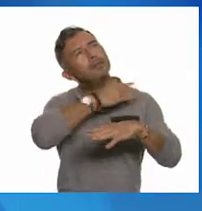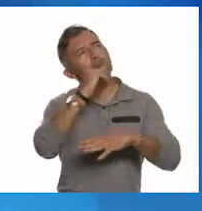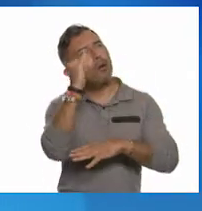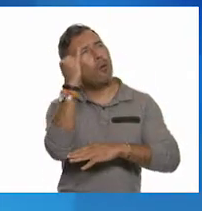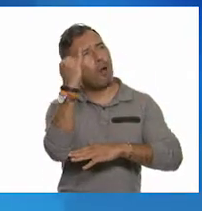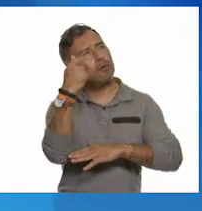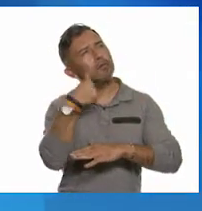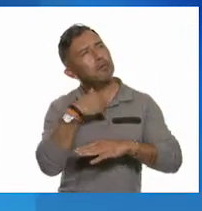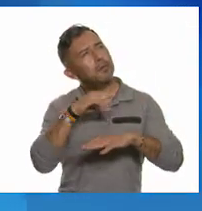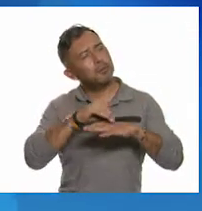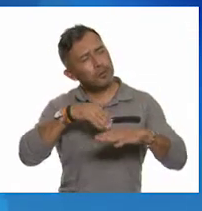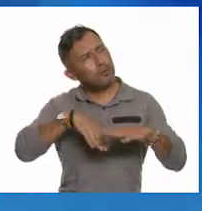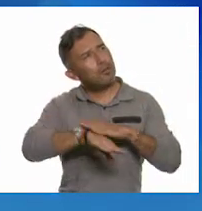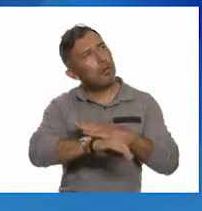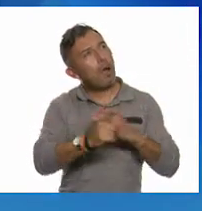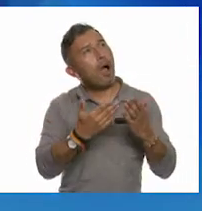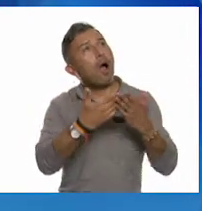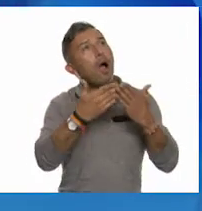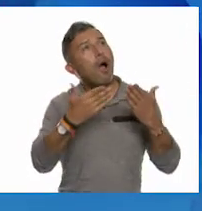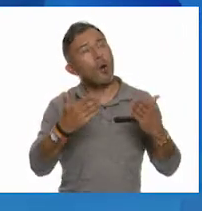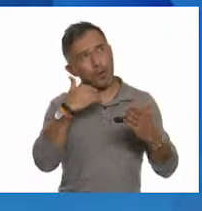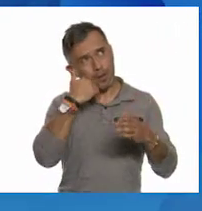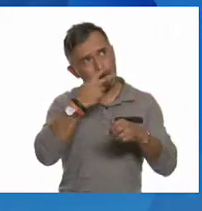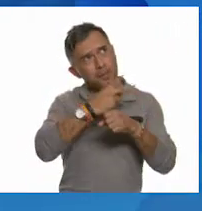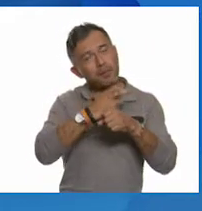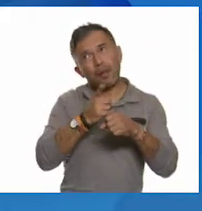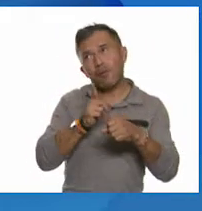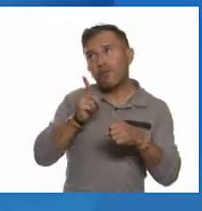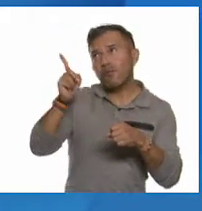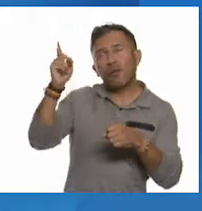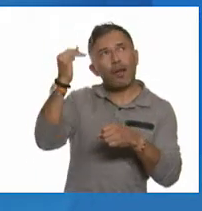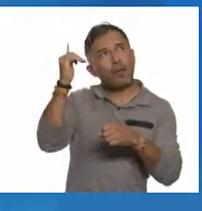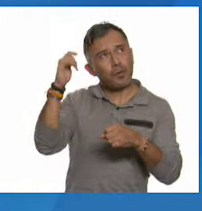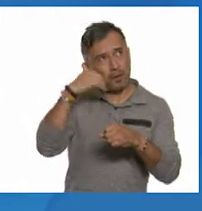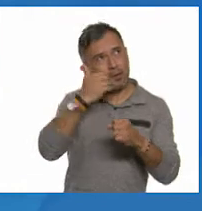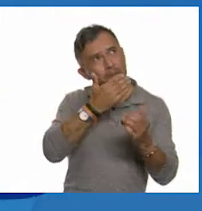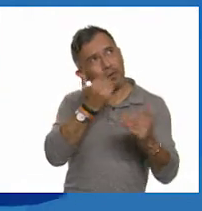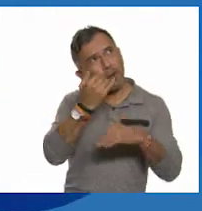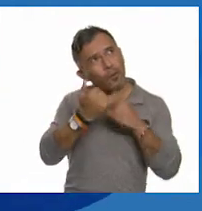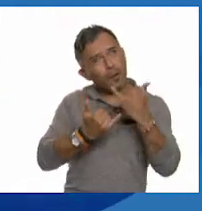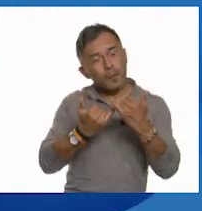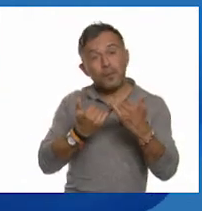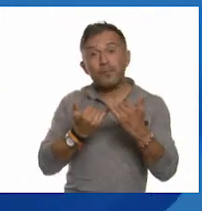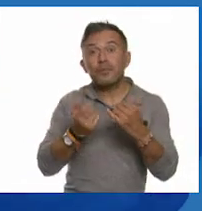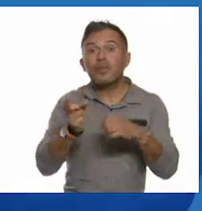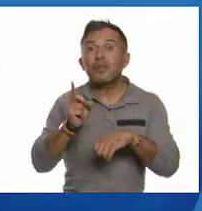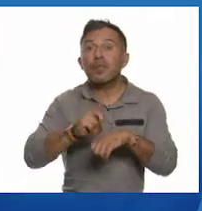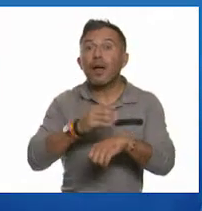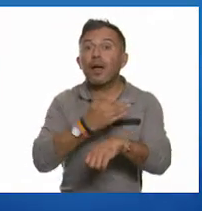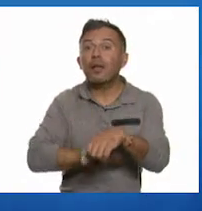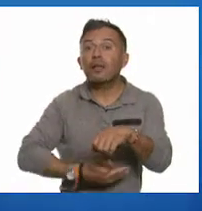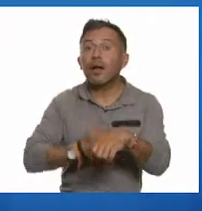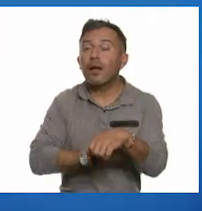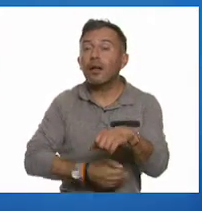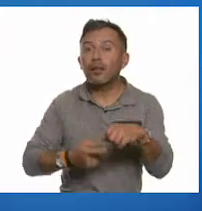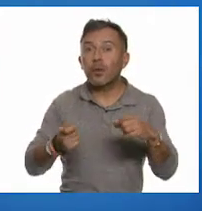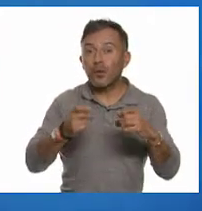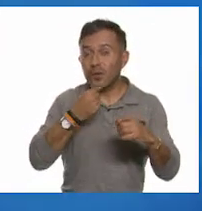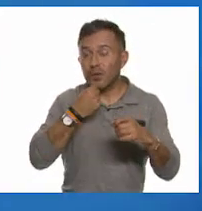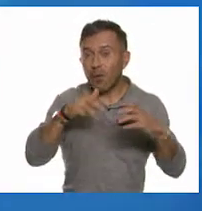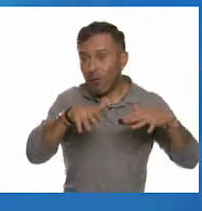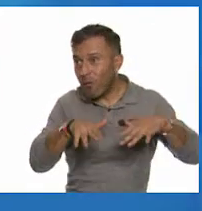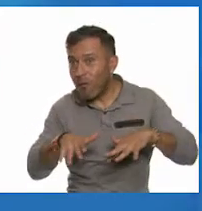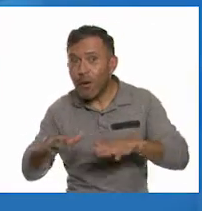niño. Ahora quiero que vengas a jugar al mío. Esa tarde, cuando los niños entraron en el jardín para jugar con la